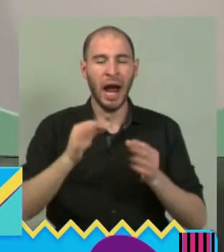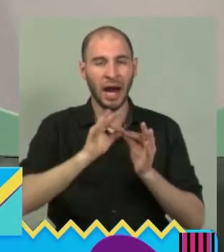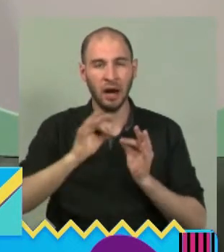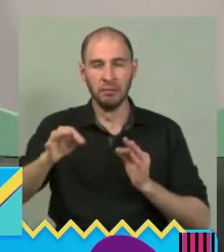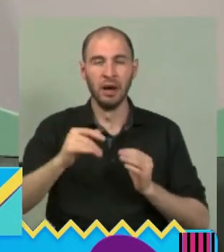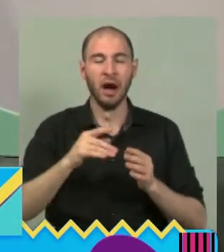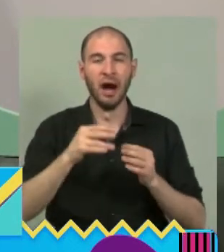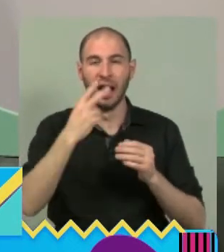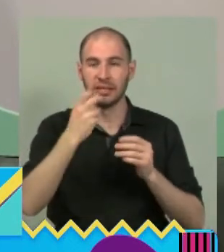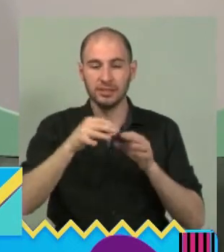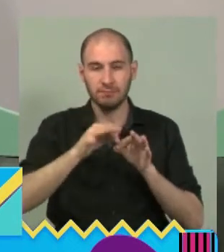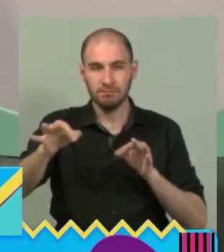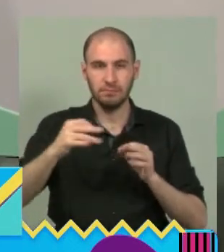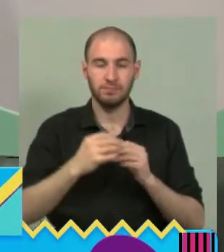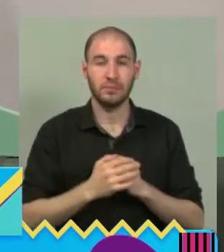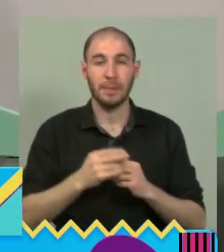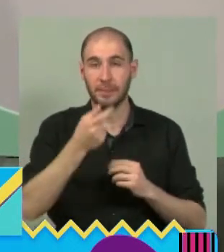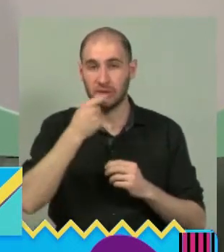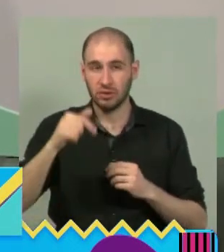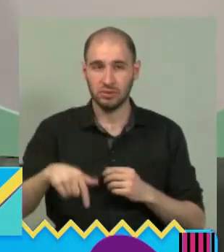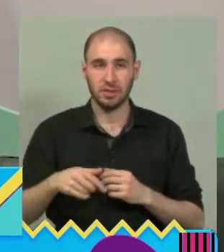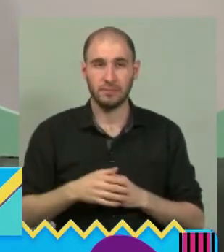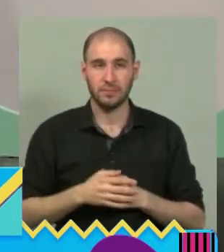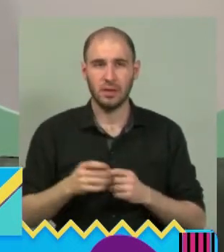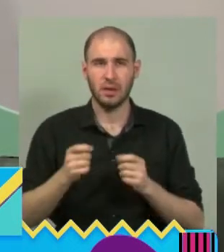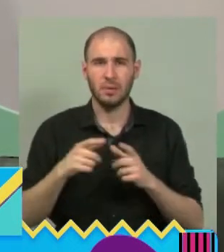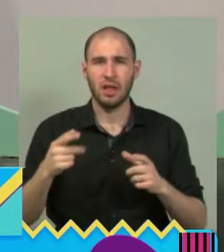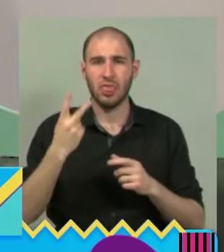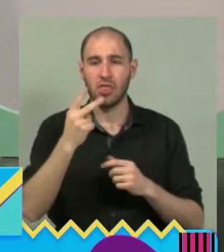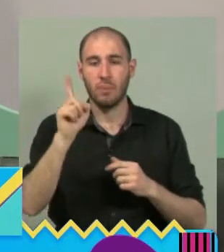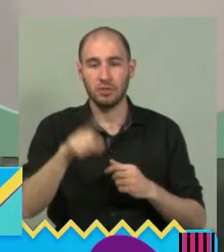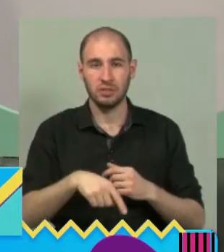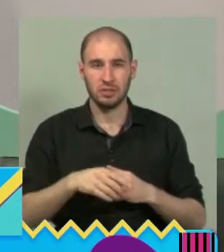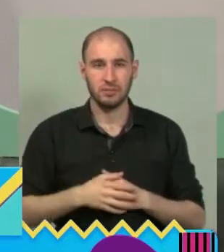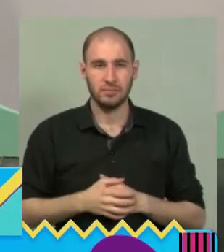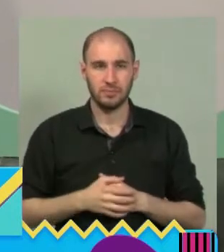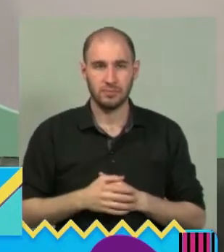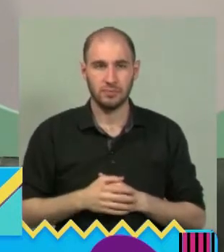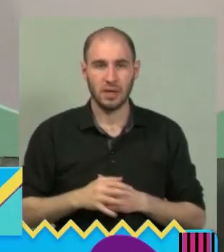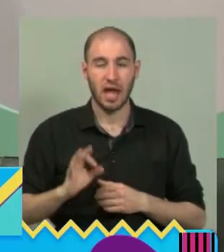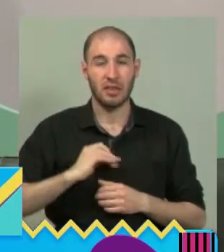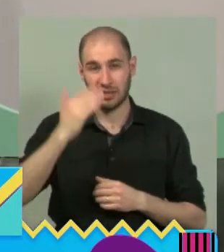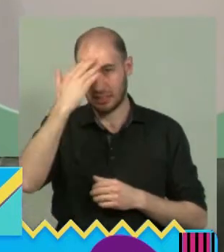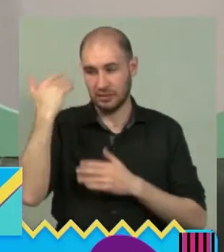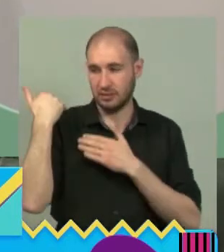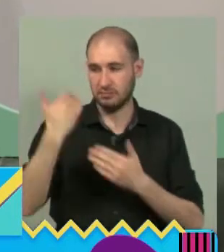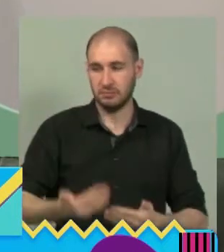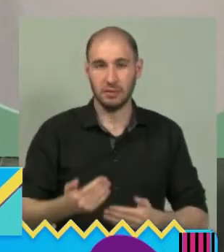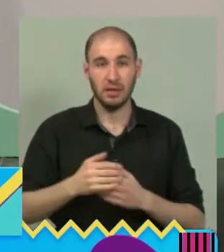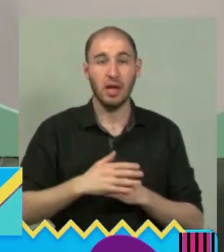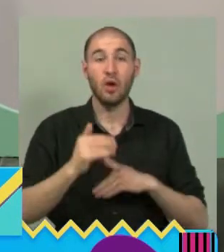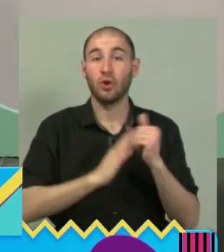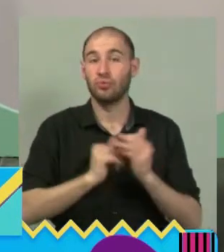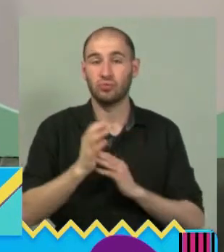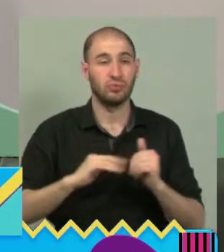kilómetros de línea de distribución eléctrica. En Mendoza crecimos el 2% en los últimos 15 años. No hubieron